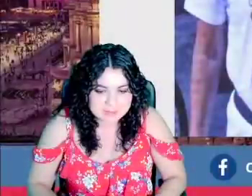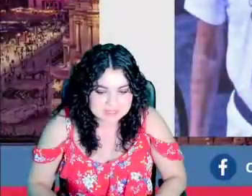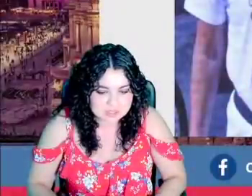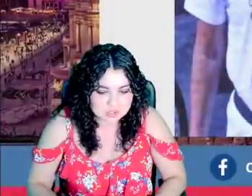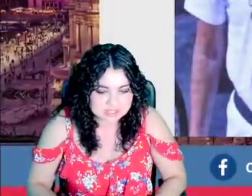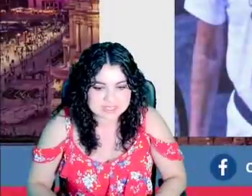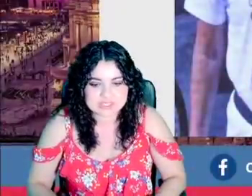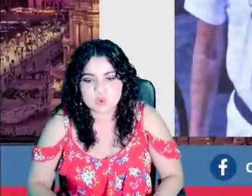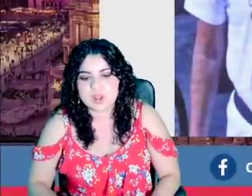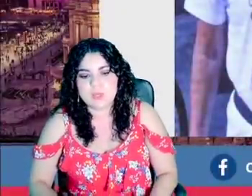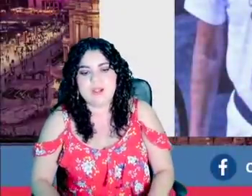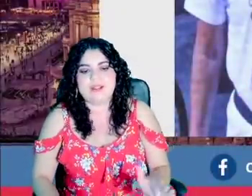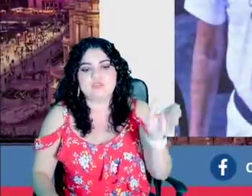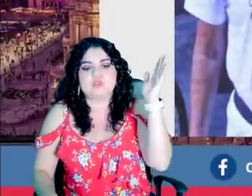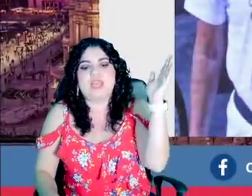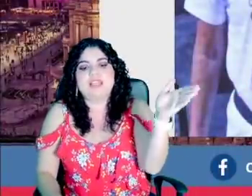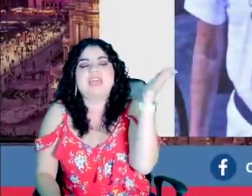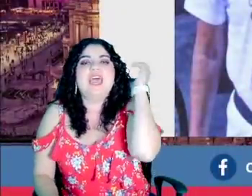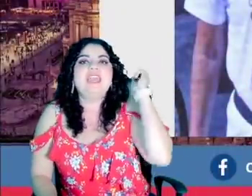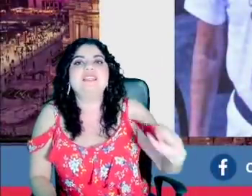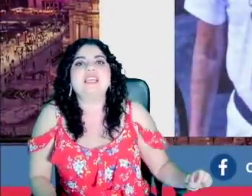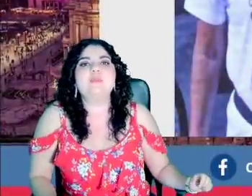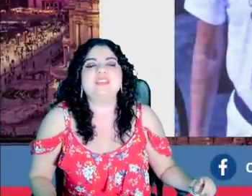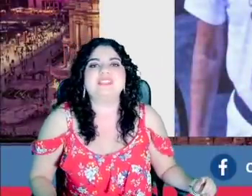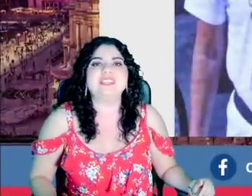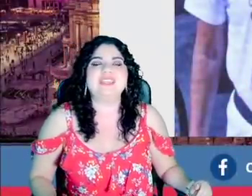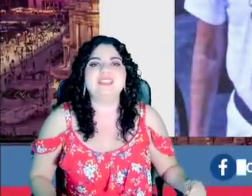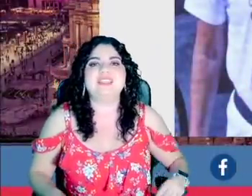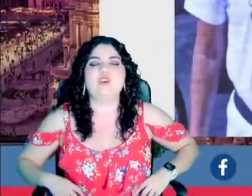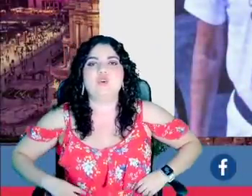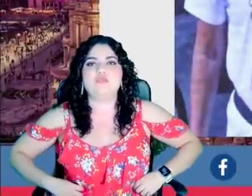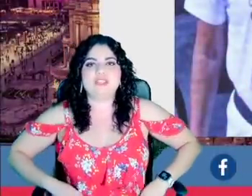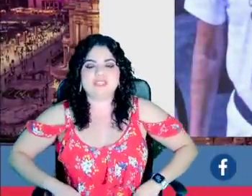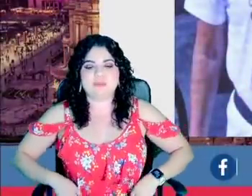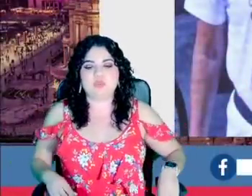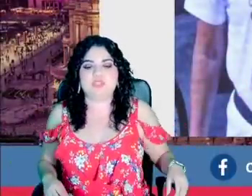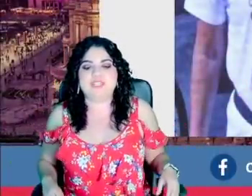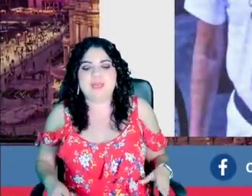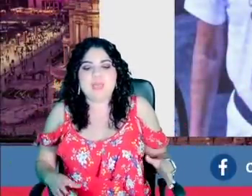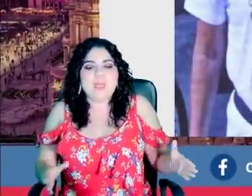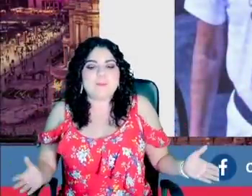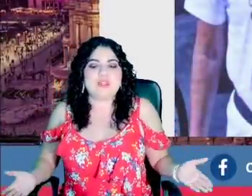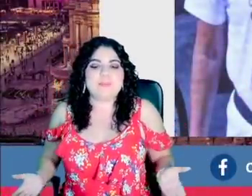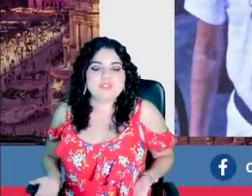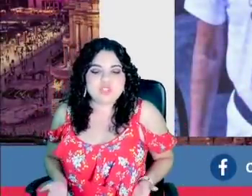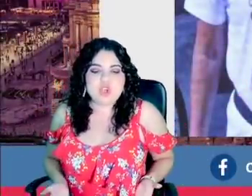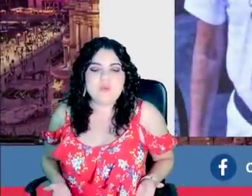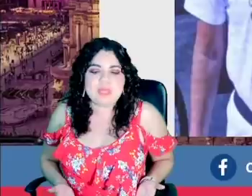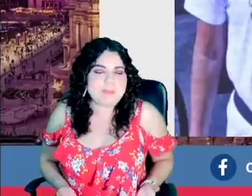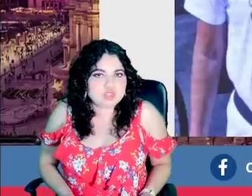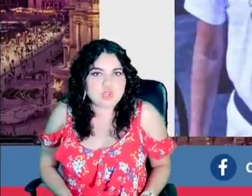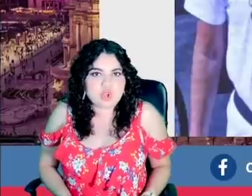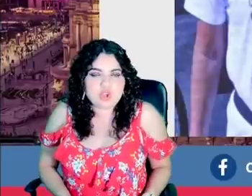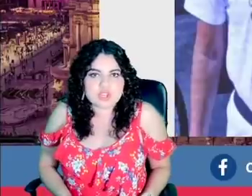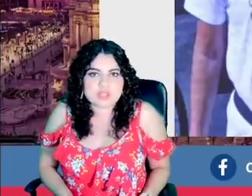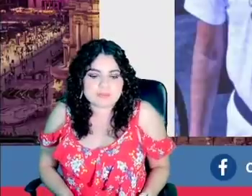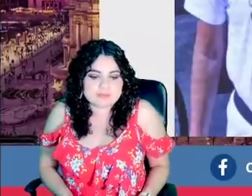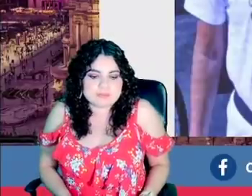nada más esto que está circulando en redes sociales, y es que el presidente en conferencia matutina pues